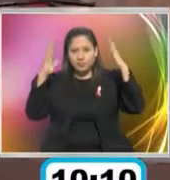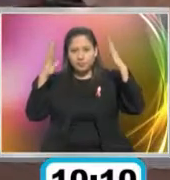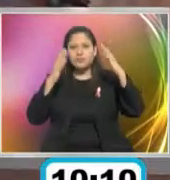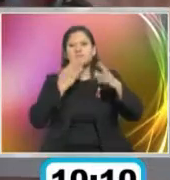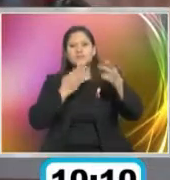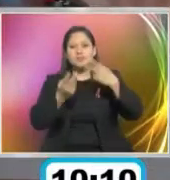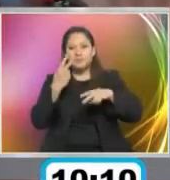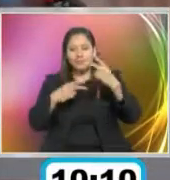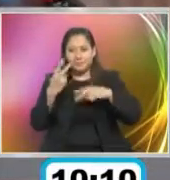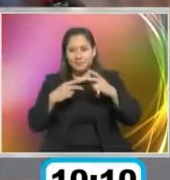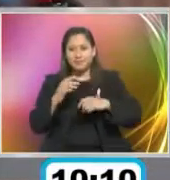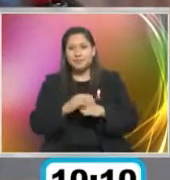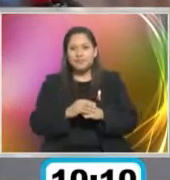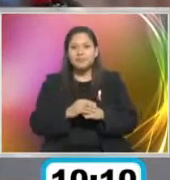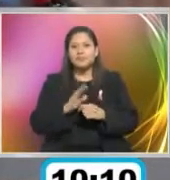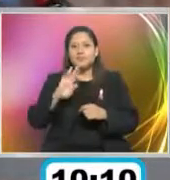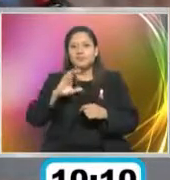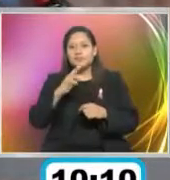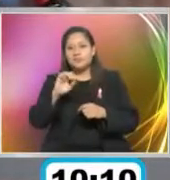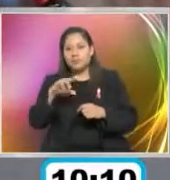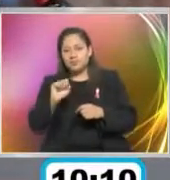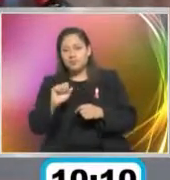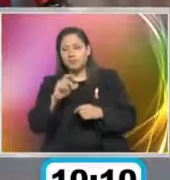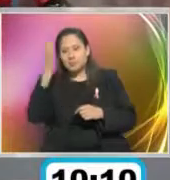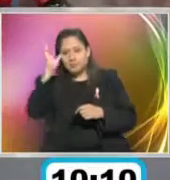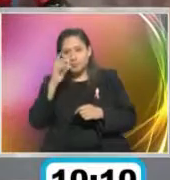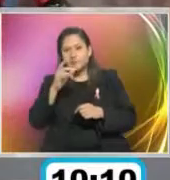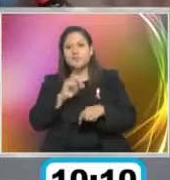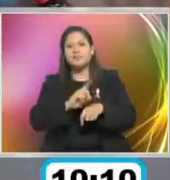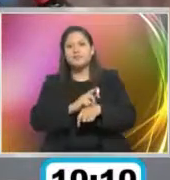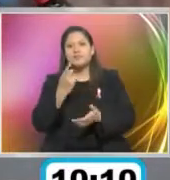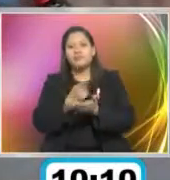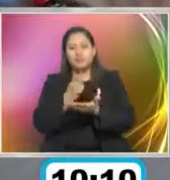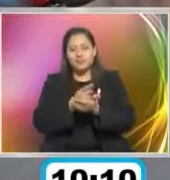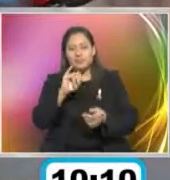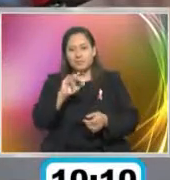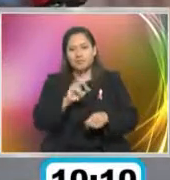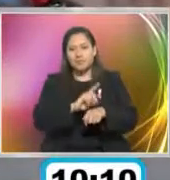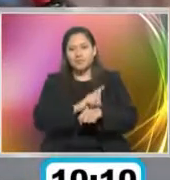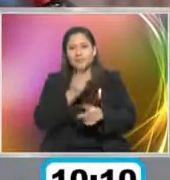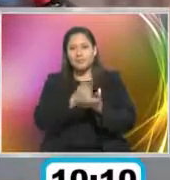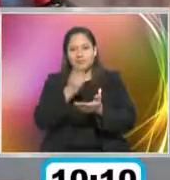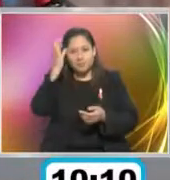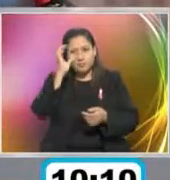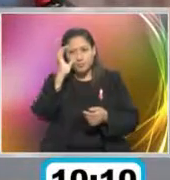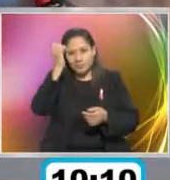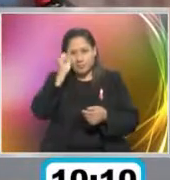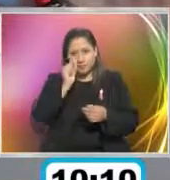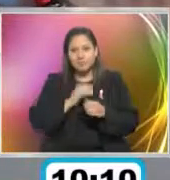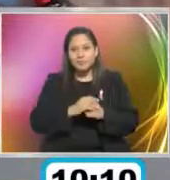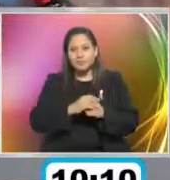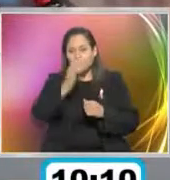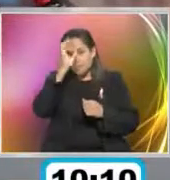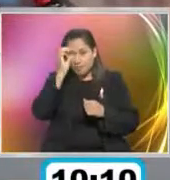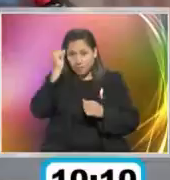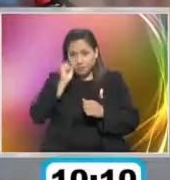Bienvenidos. Los buchones de Culiacán desde El Dorado nos visitan. Así es, Gaby, desde El Dorado, Culiacán, Sinaloa. Muy bien. Miguel, muy